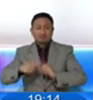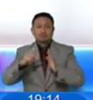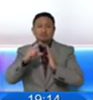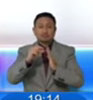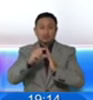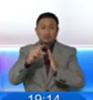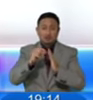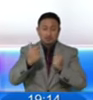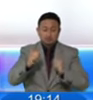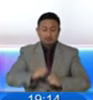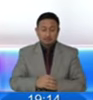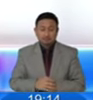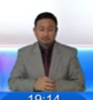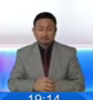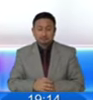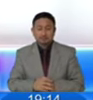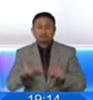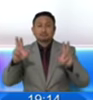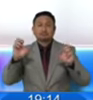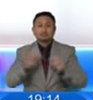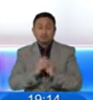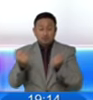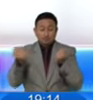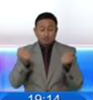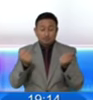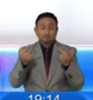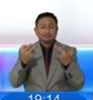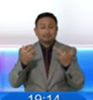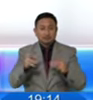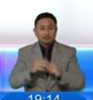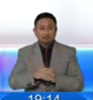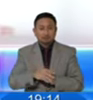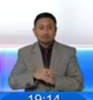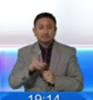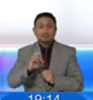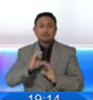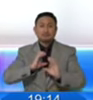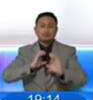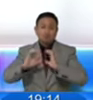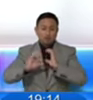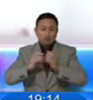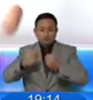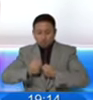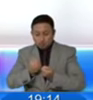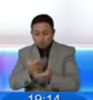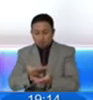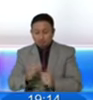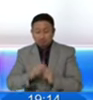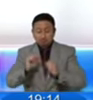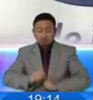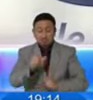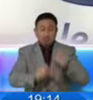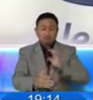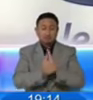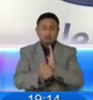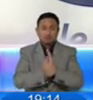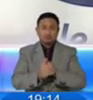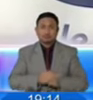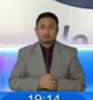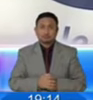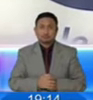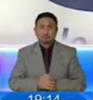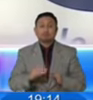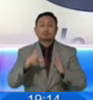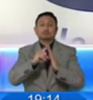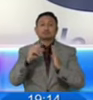Rentas Internas, no solo en términos de control, sino también en términos de comunicación, de capacitación. El SRI,